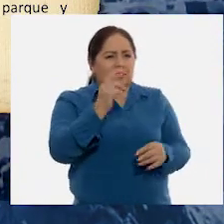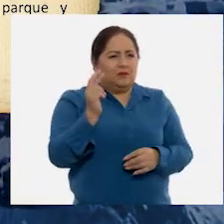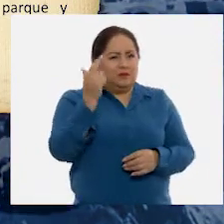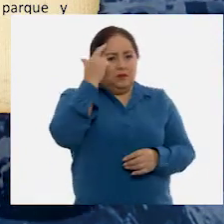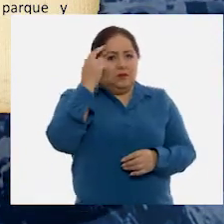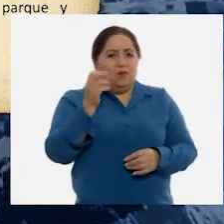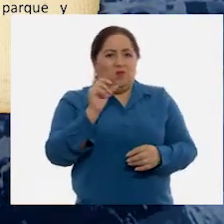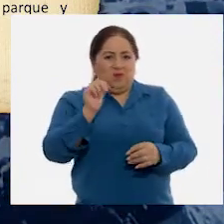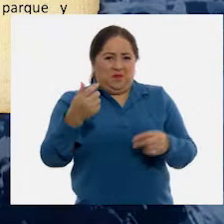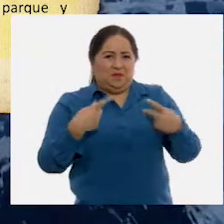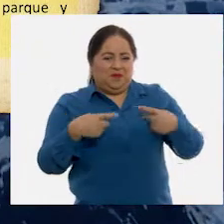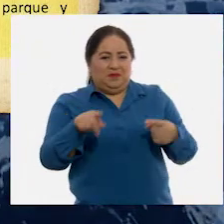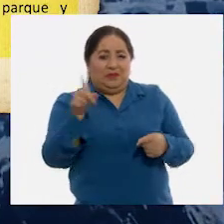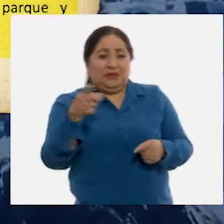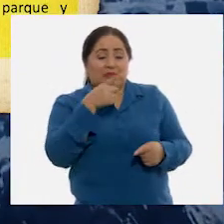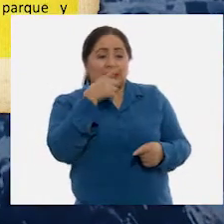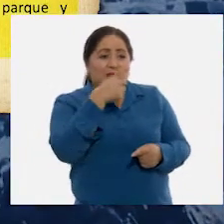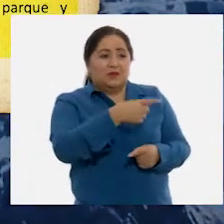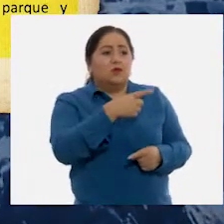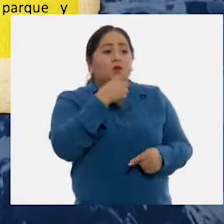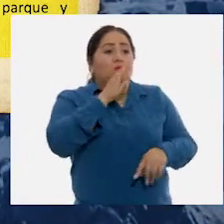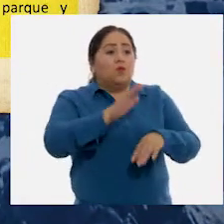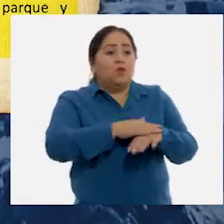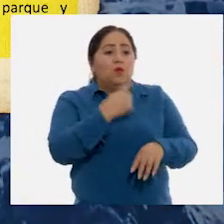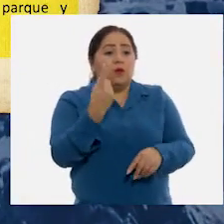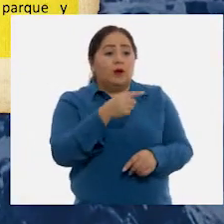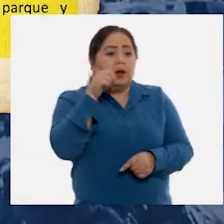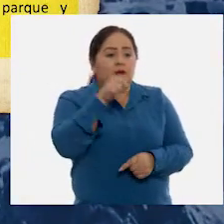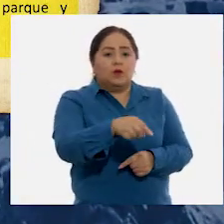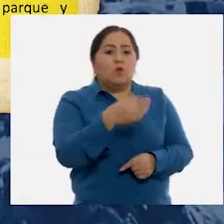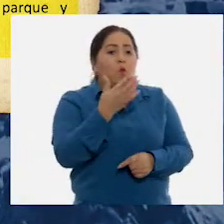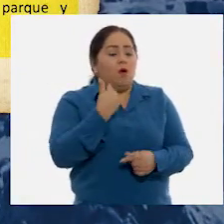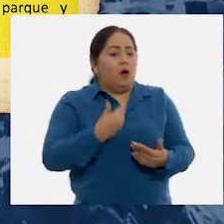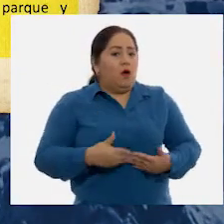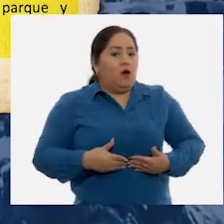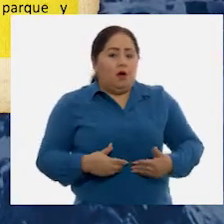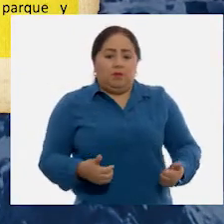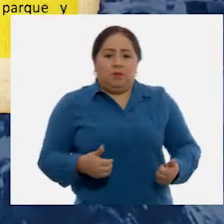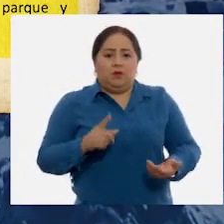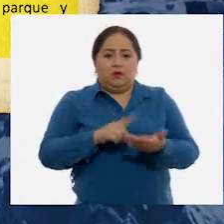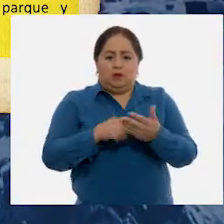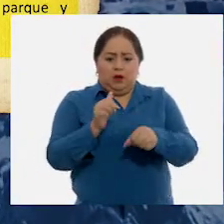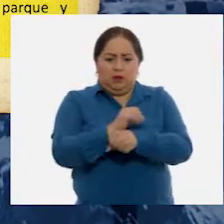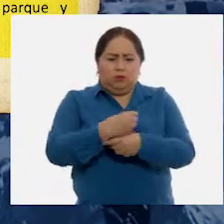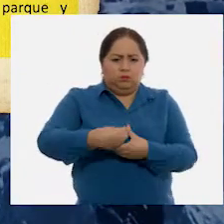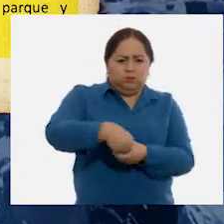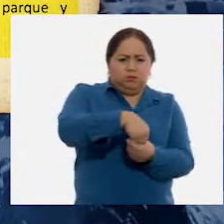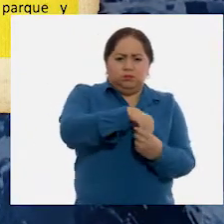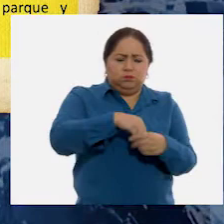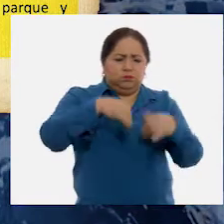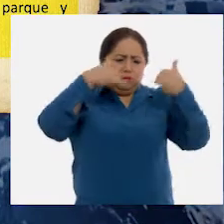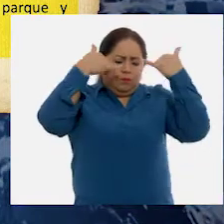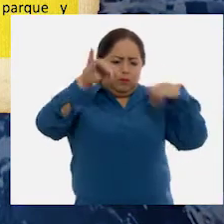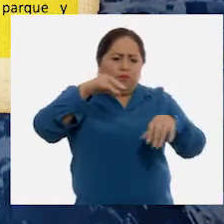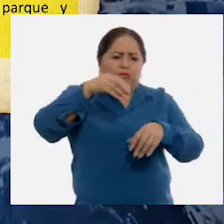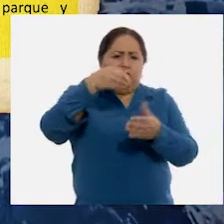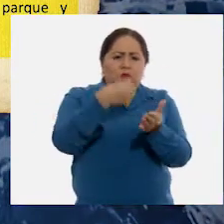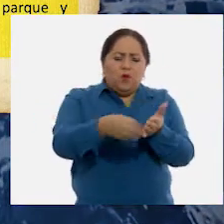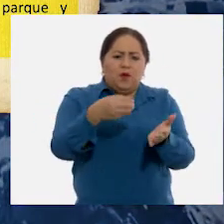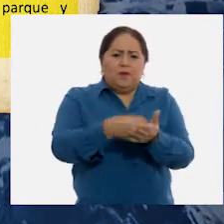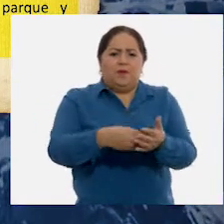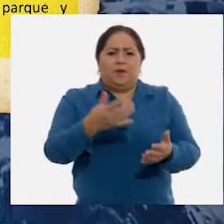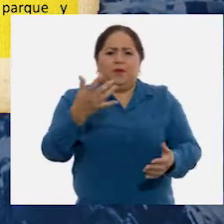uno de los personajes dice: porque ahí no hay hambre. Traen sus carros apretados de bueyes, carneros,